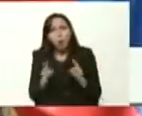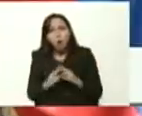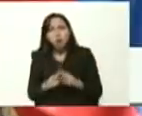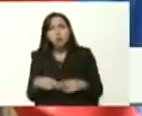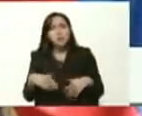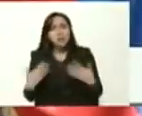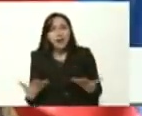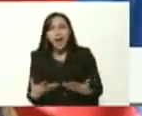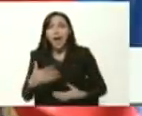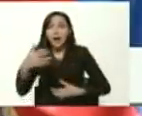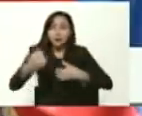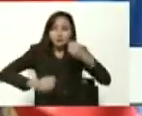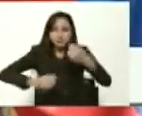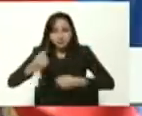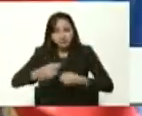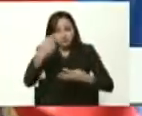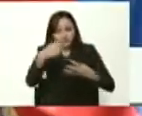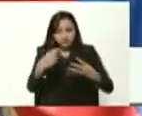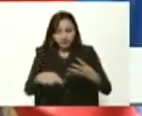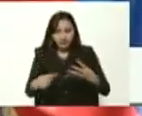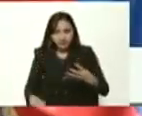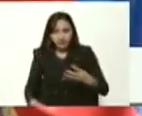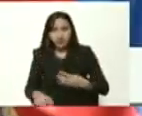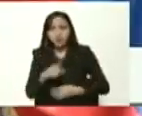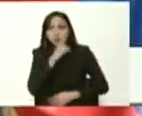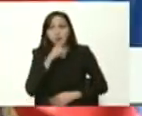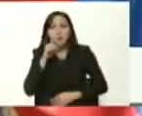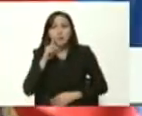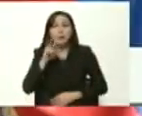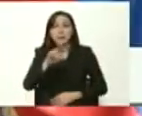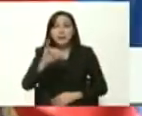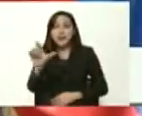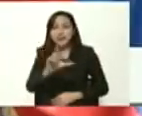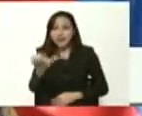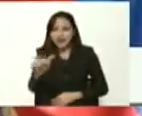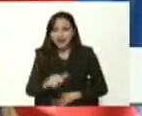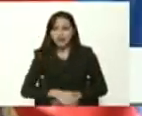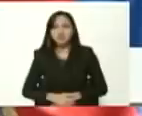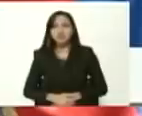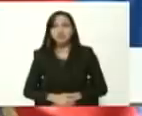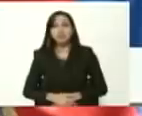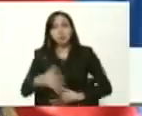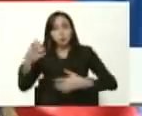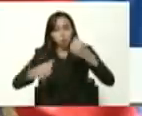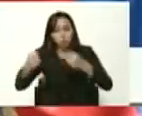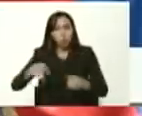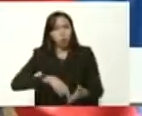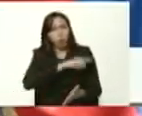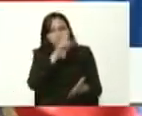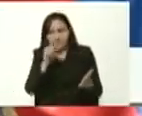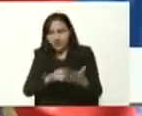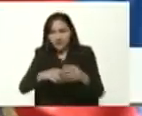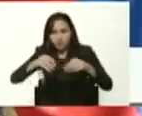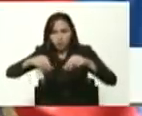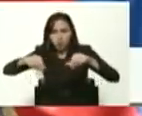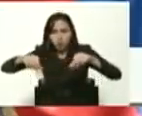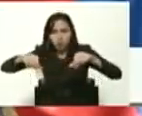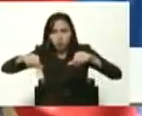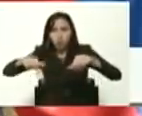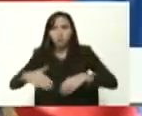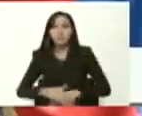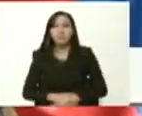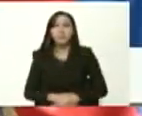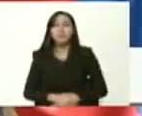lácteo de marca Villa La Estancia, leche en polvo completa,